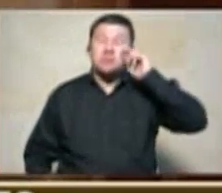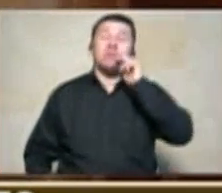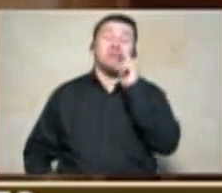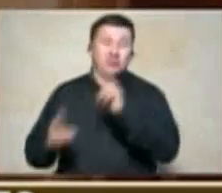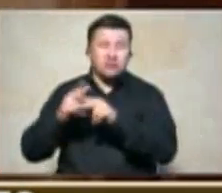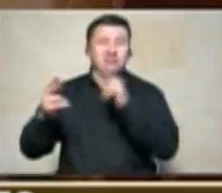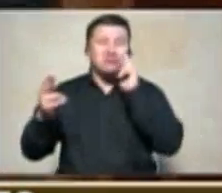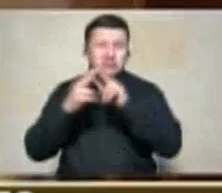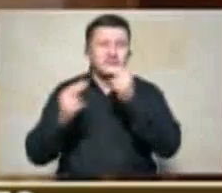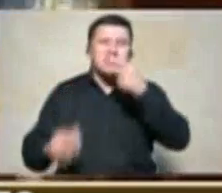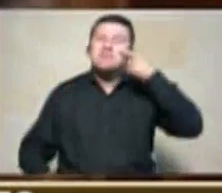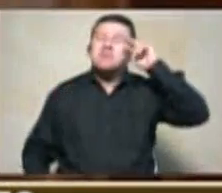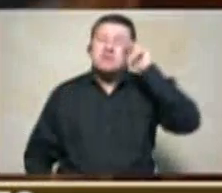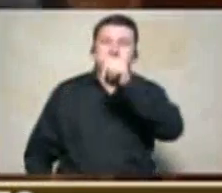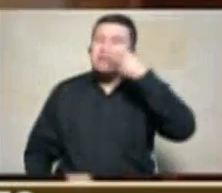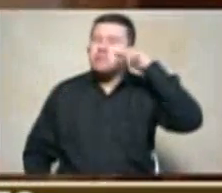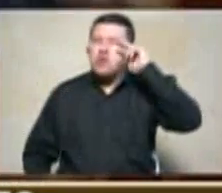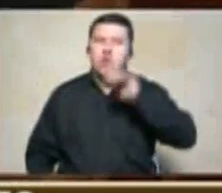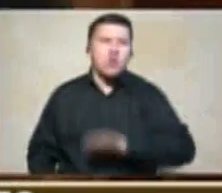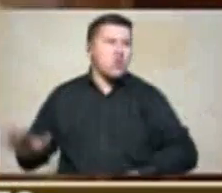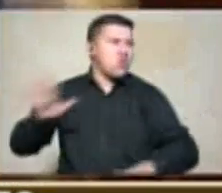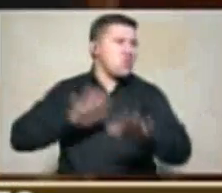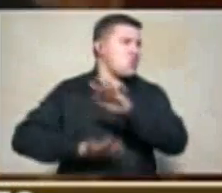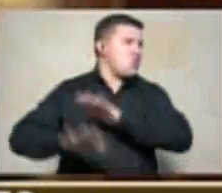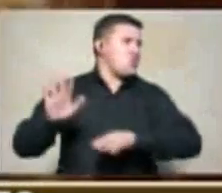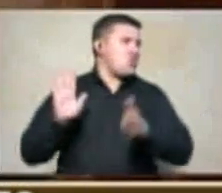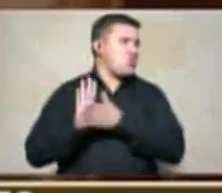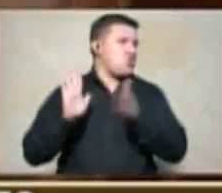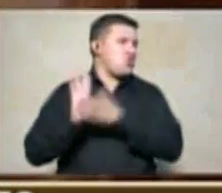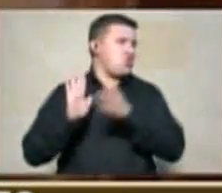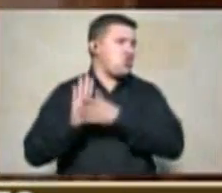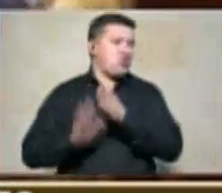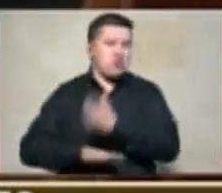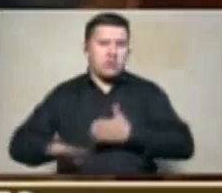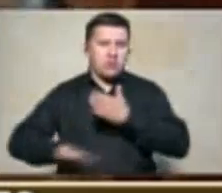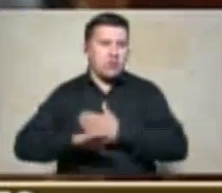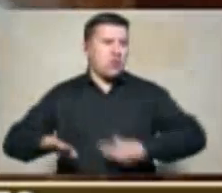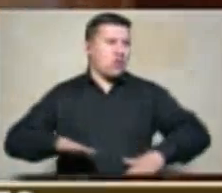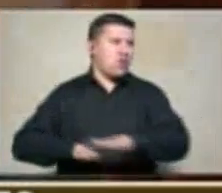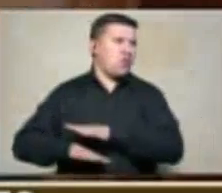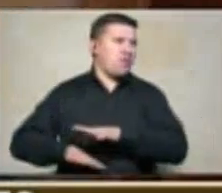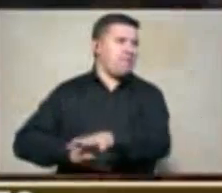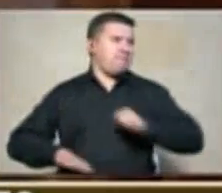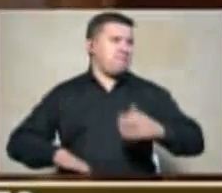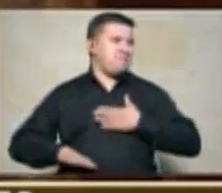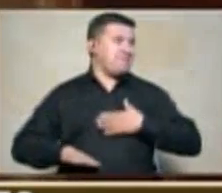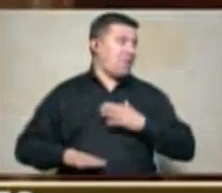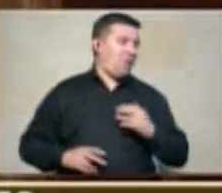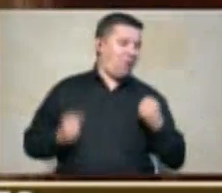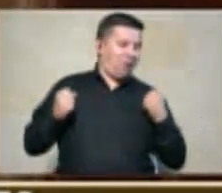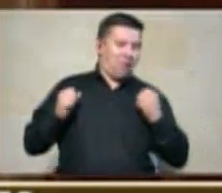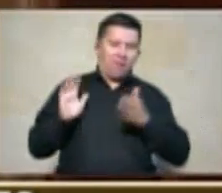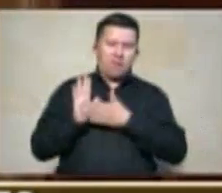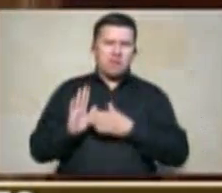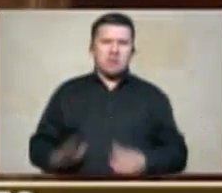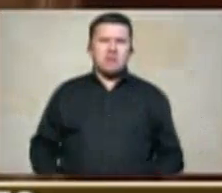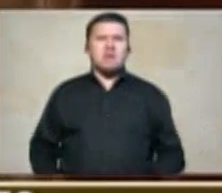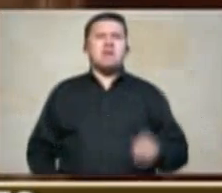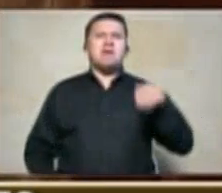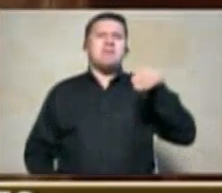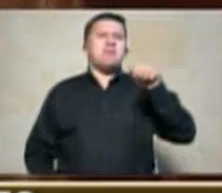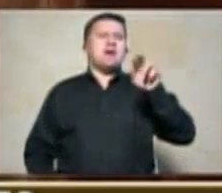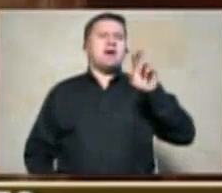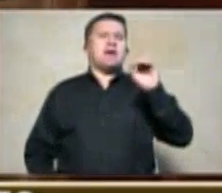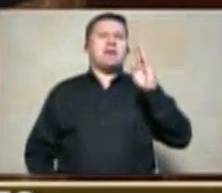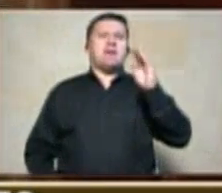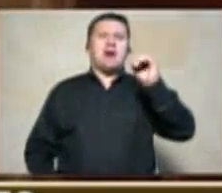restitución para quedarse con la tierra. En la zona de María la Baja, que hay una restricción, no puede ser